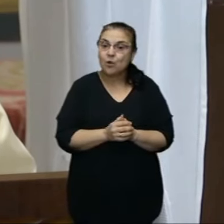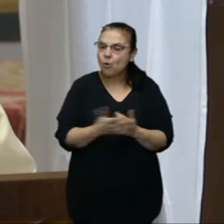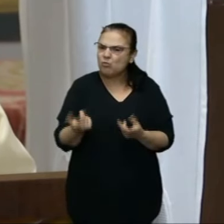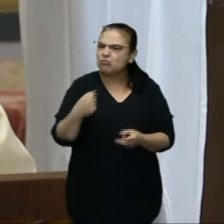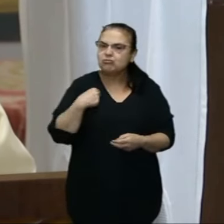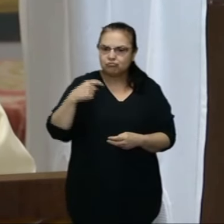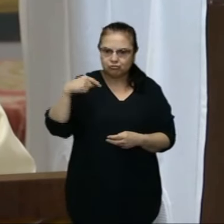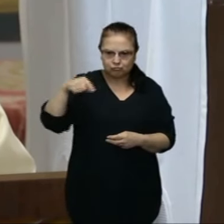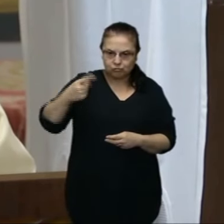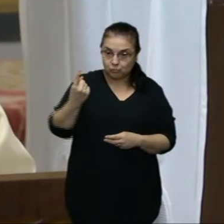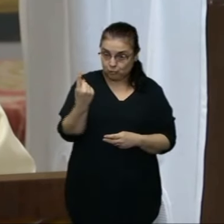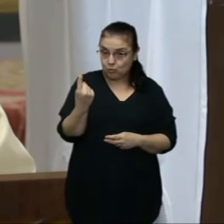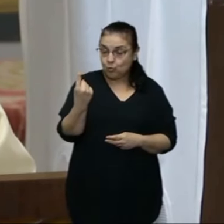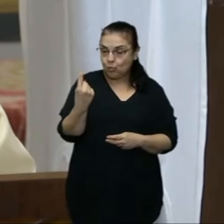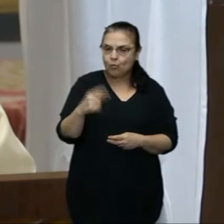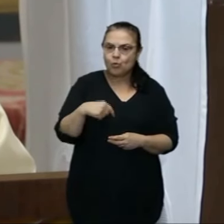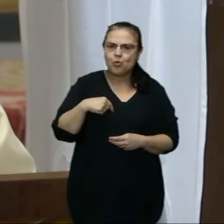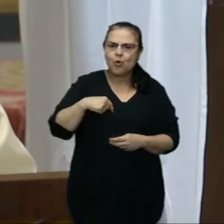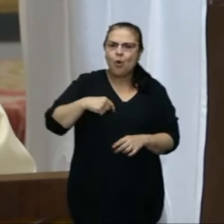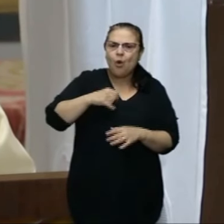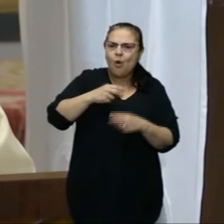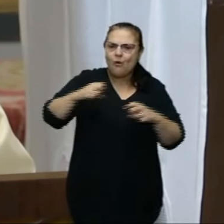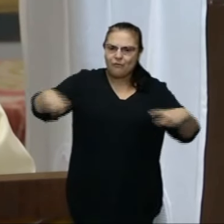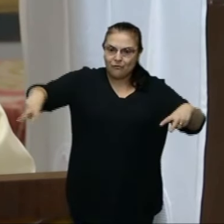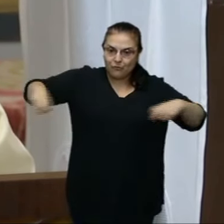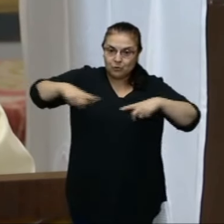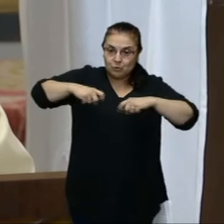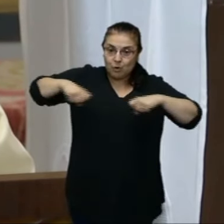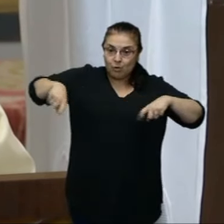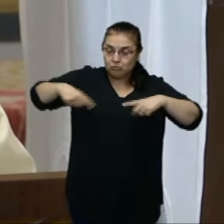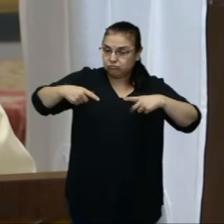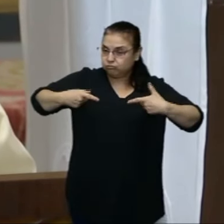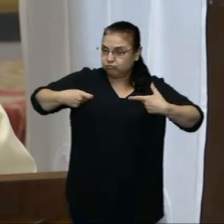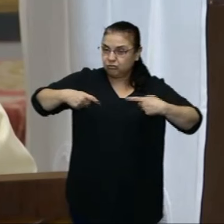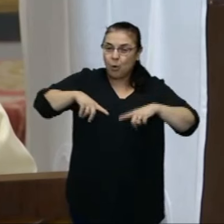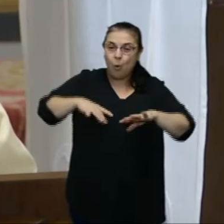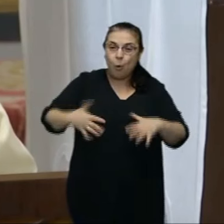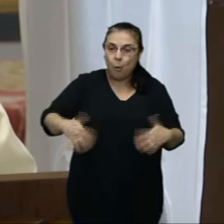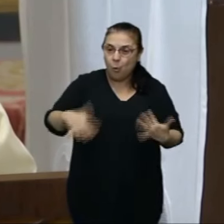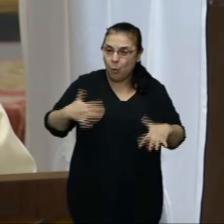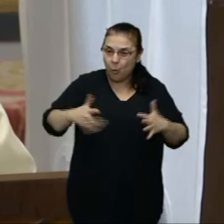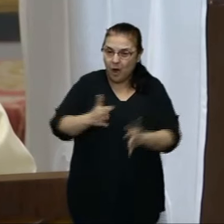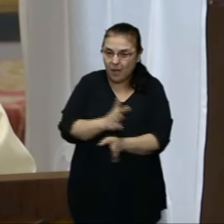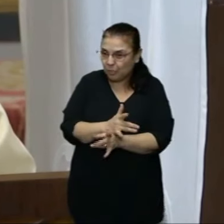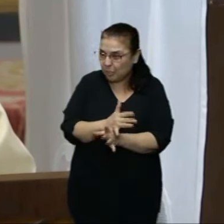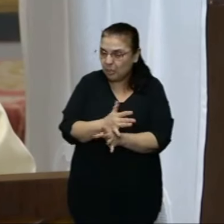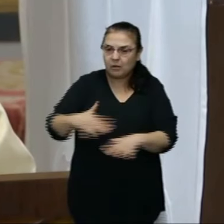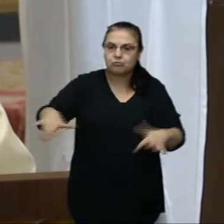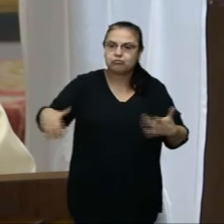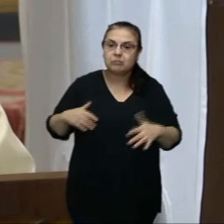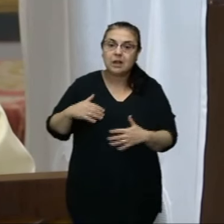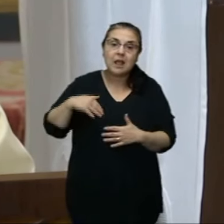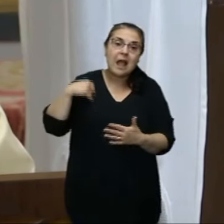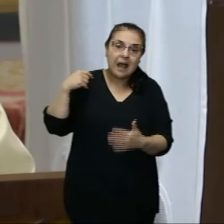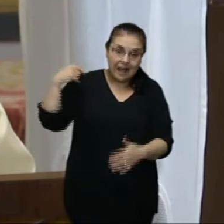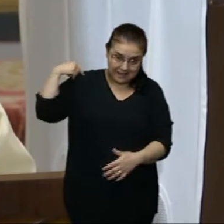de los chicos, jugando al fútbol, se había hecho una lesión. Me lo tuve que traer a Madrid, a su casa, para que lo llevaran